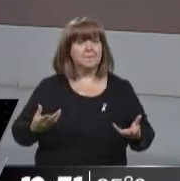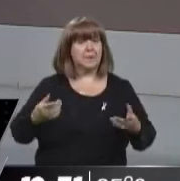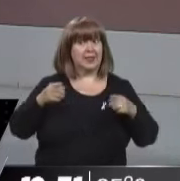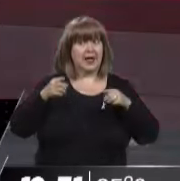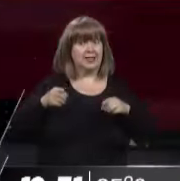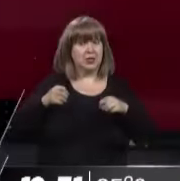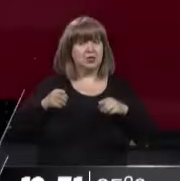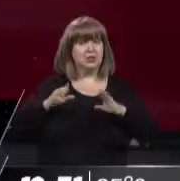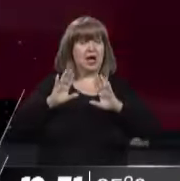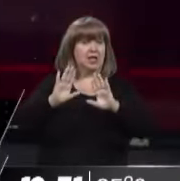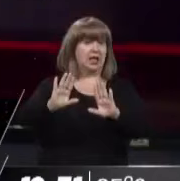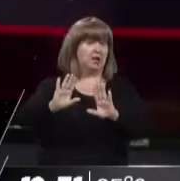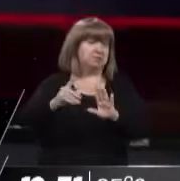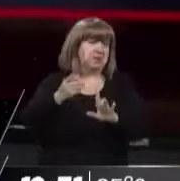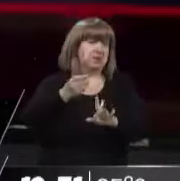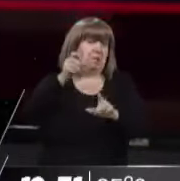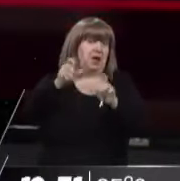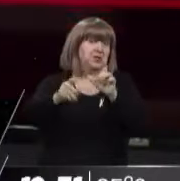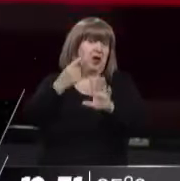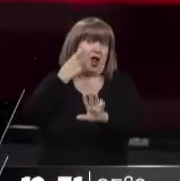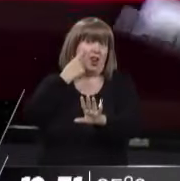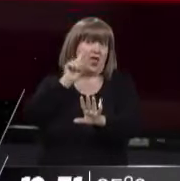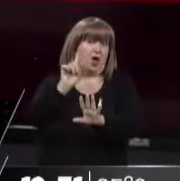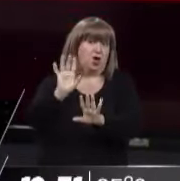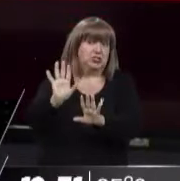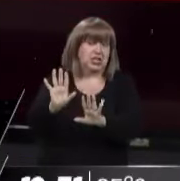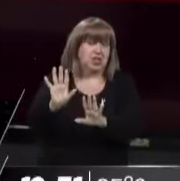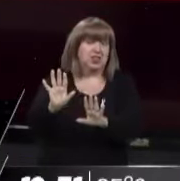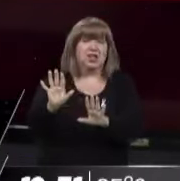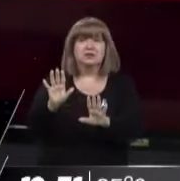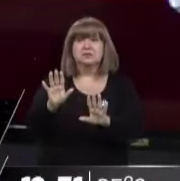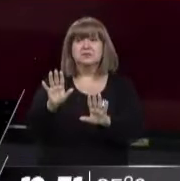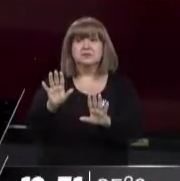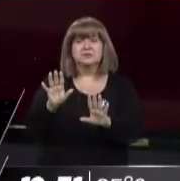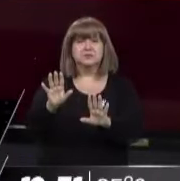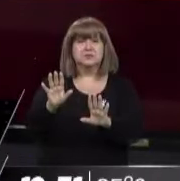polémica, porque hasta ahí es la declaración de una persona desconocida, absolutamente